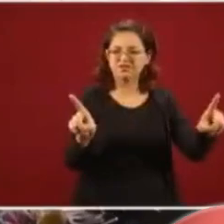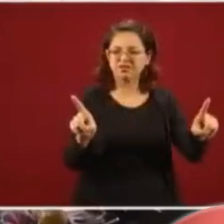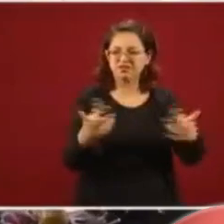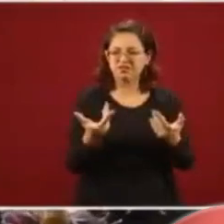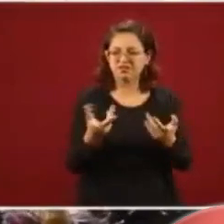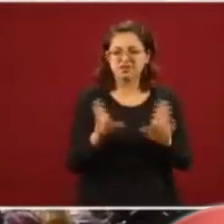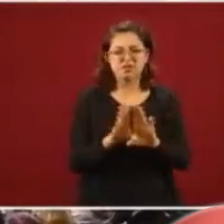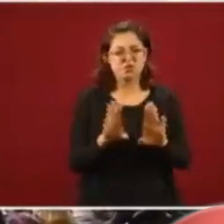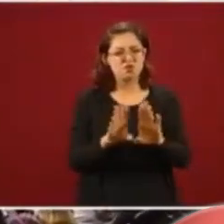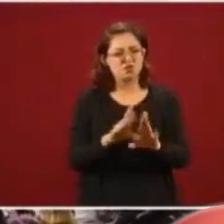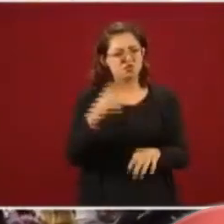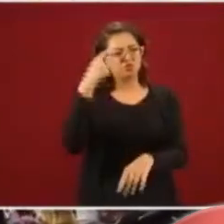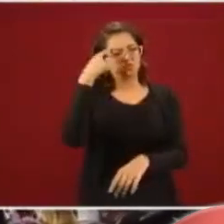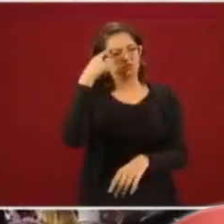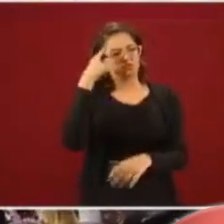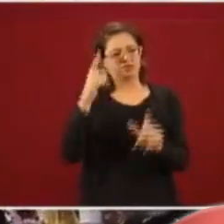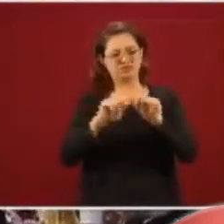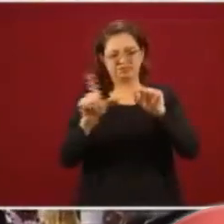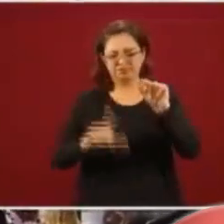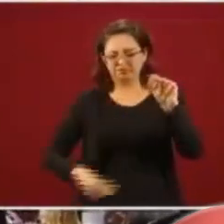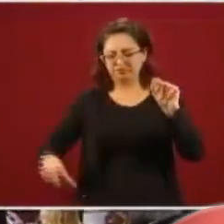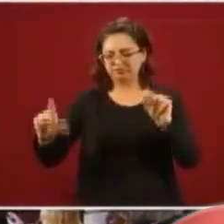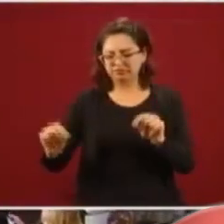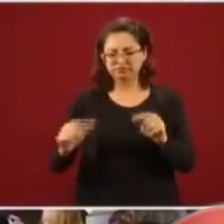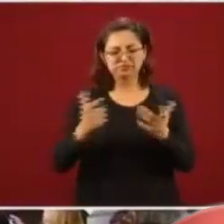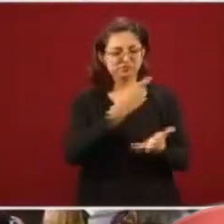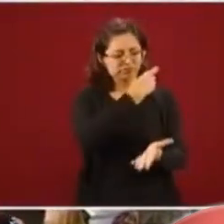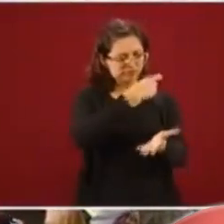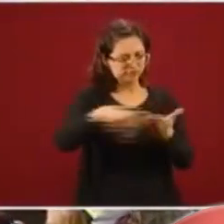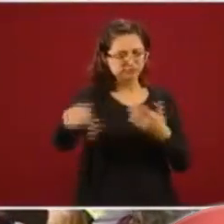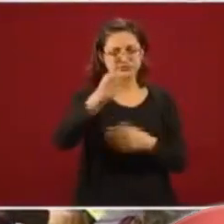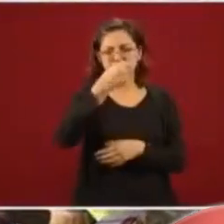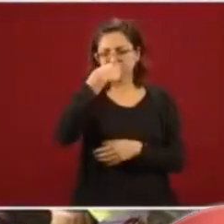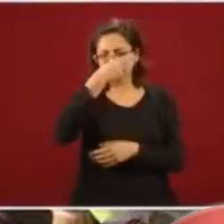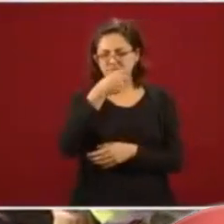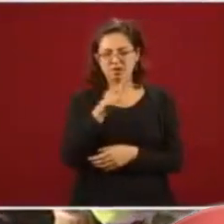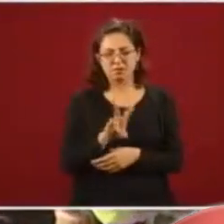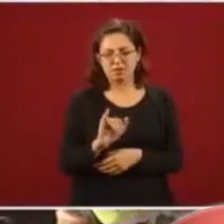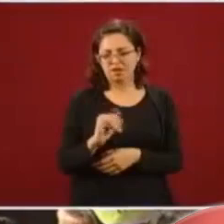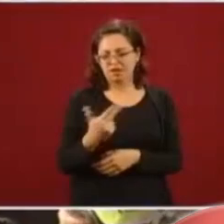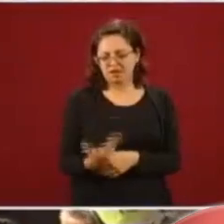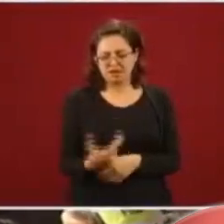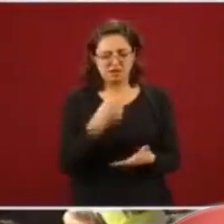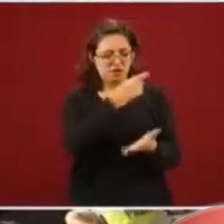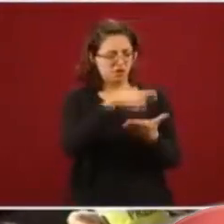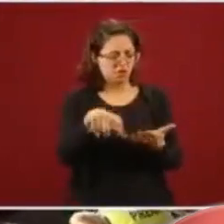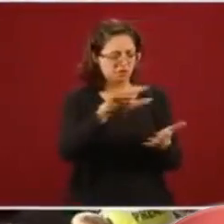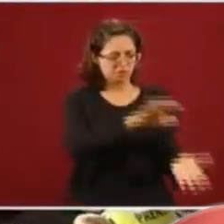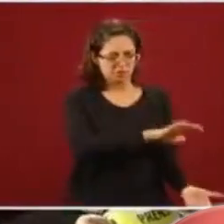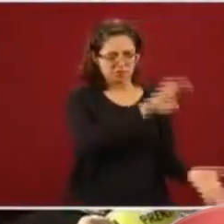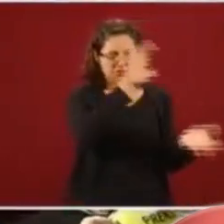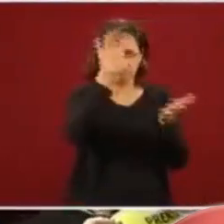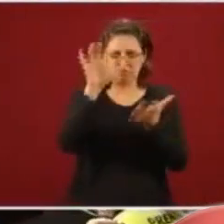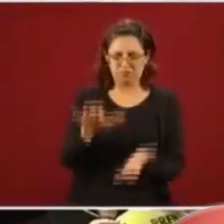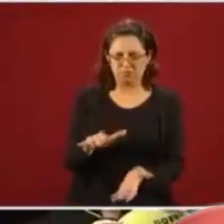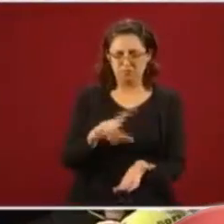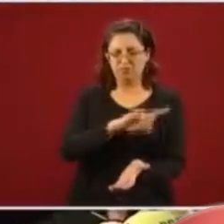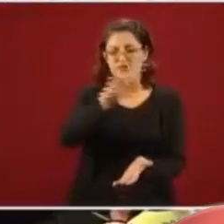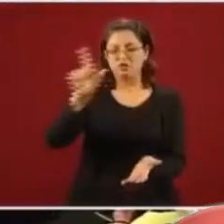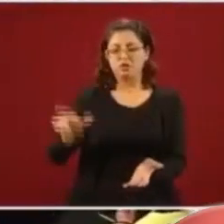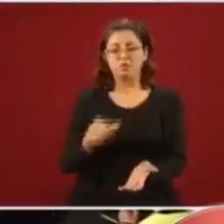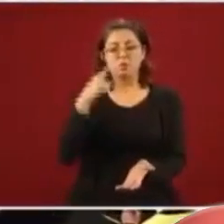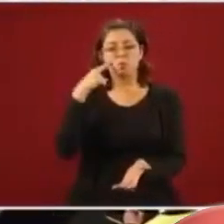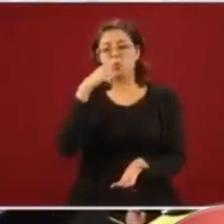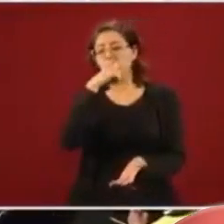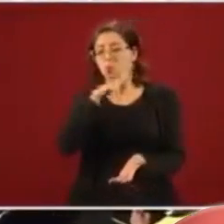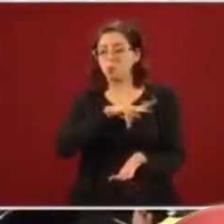es obligatoria? Hay una compra nacional de medicamentos para el VIH, pero ya se usan de una manera